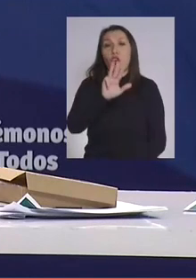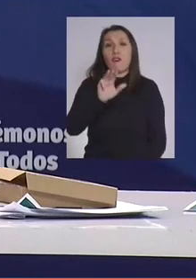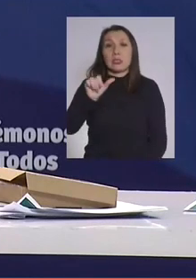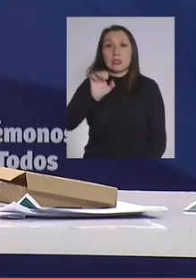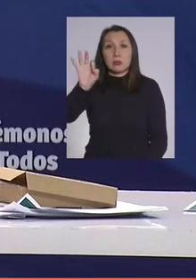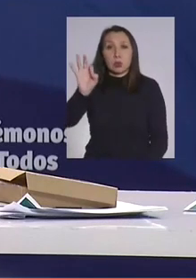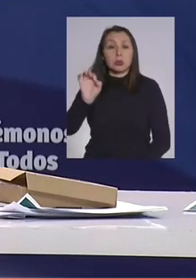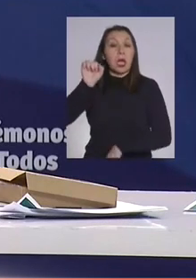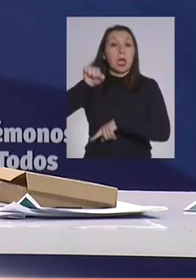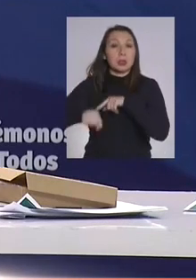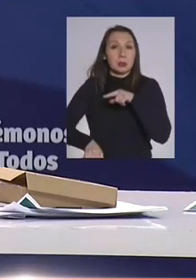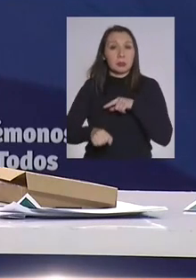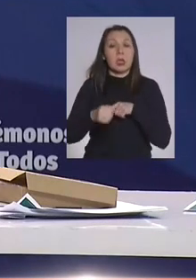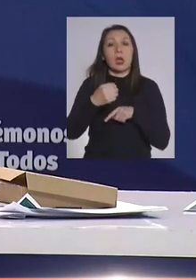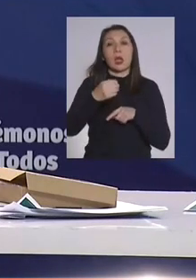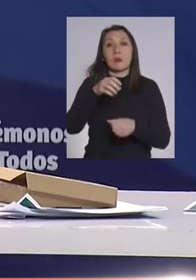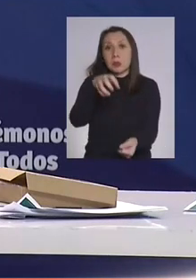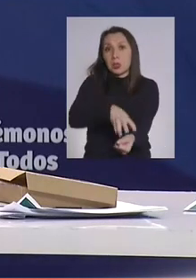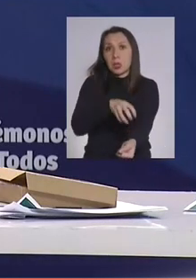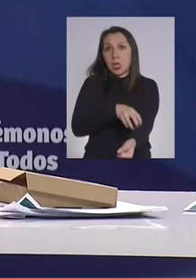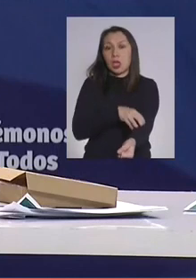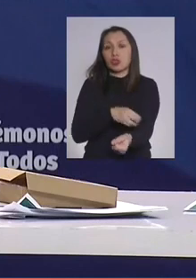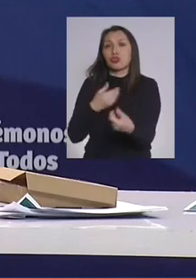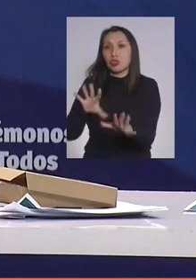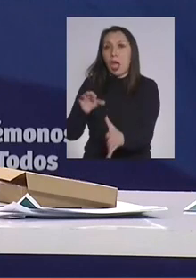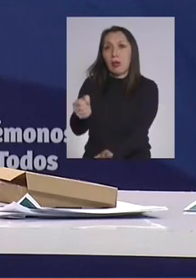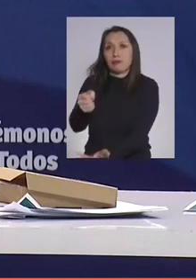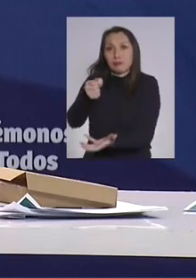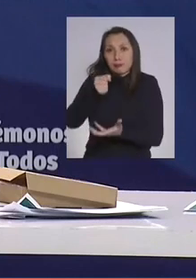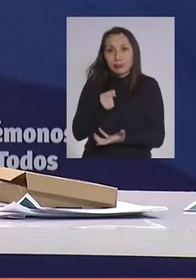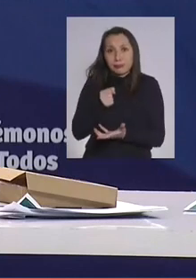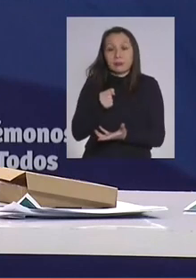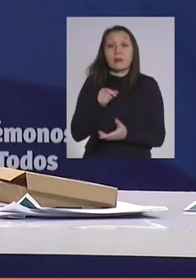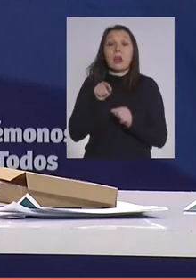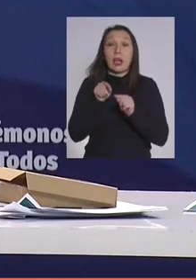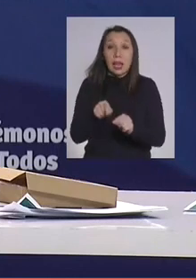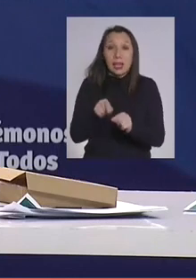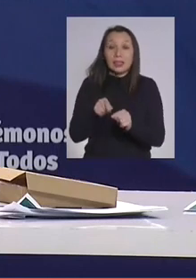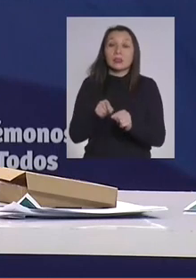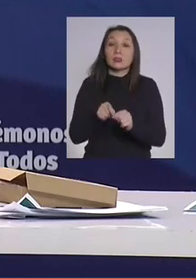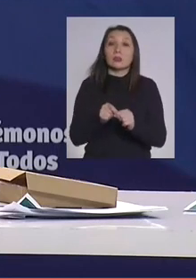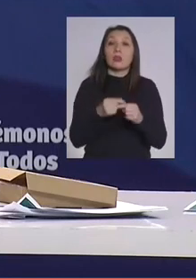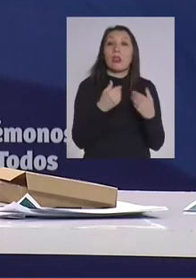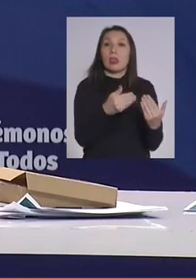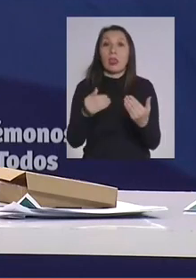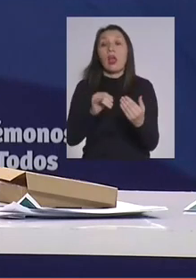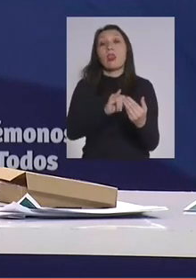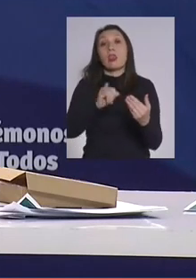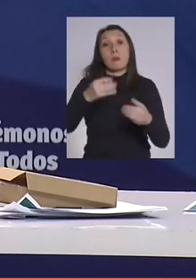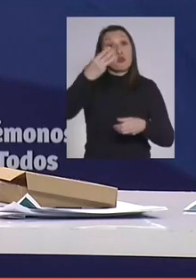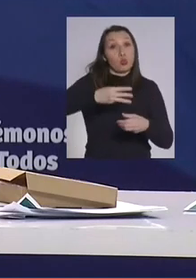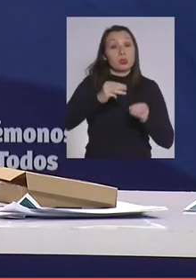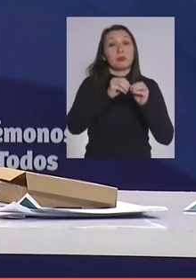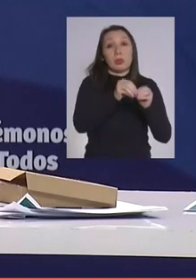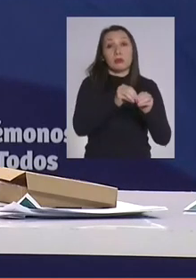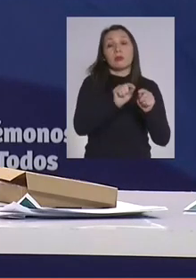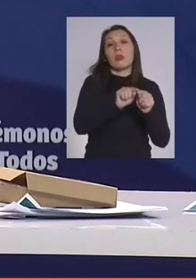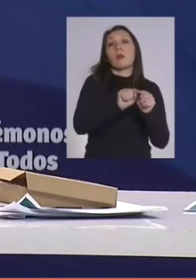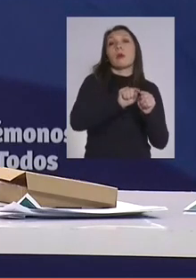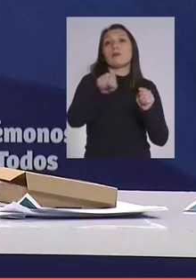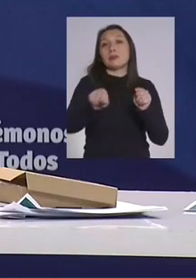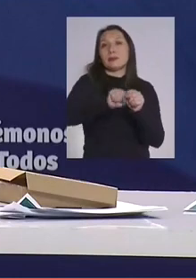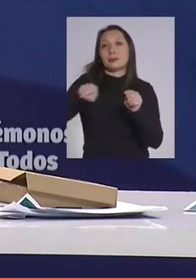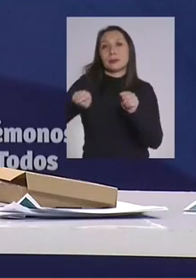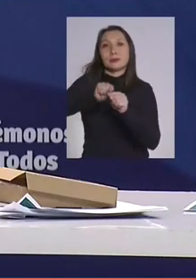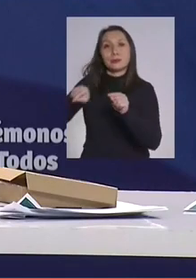aceptado obviamente por las regiones de ahí en adelante la entrega a los cesfam ya los municipios obviamente que no